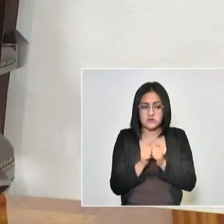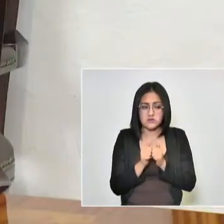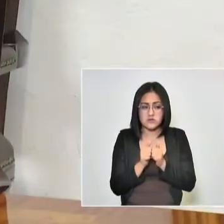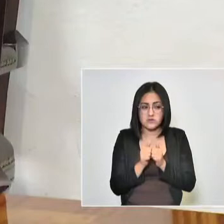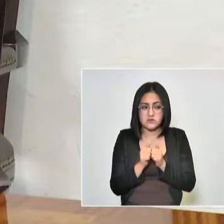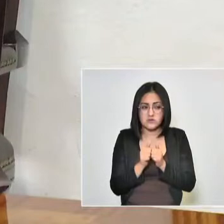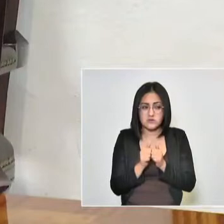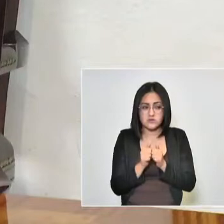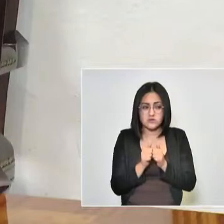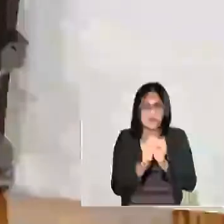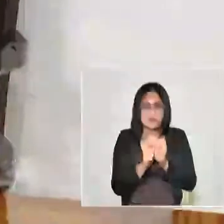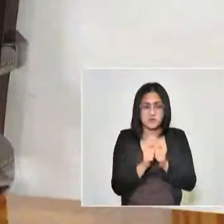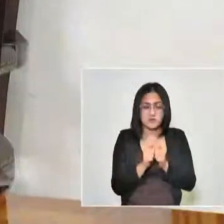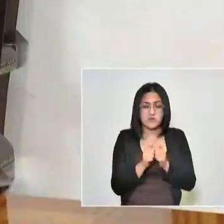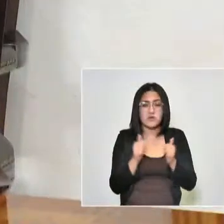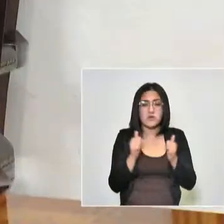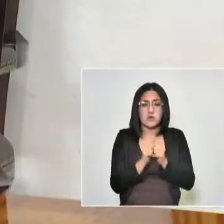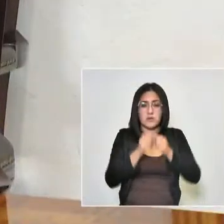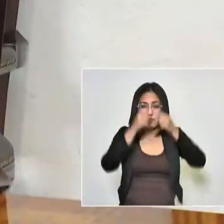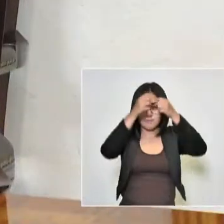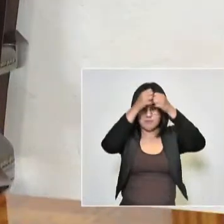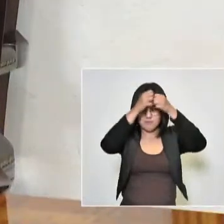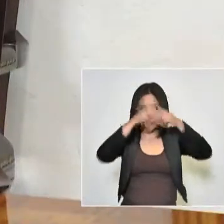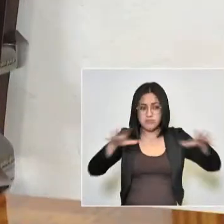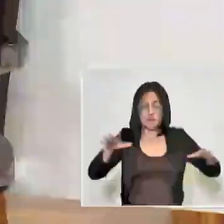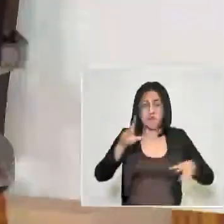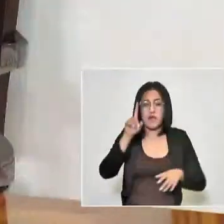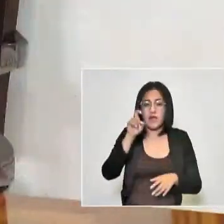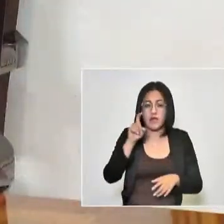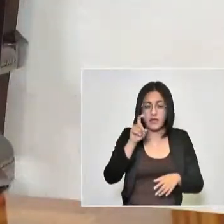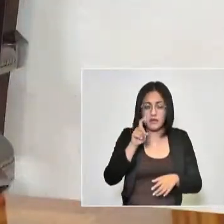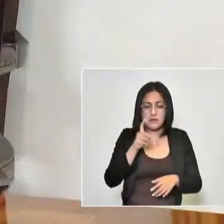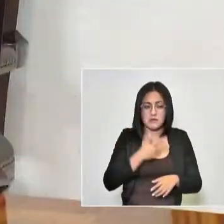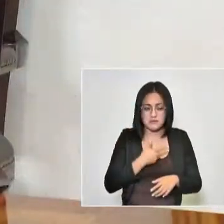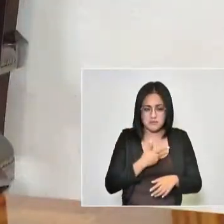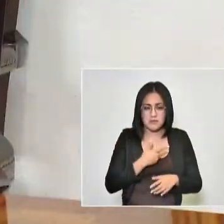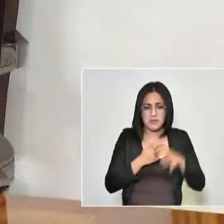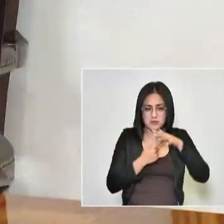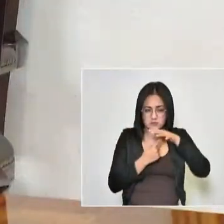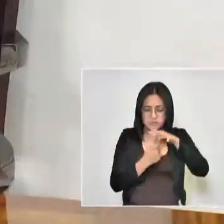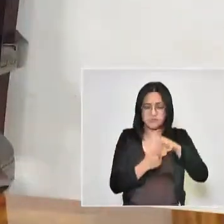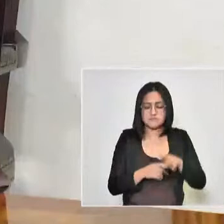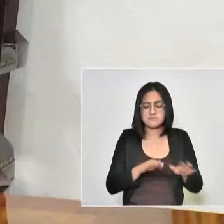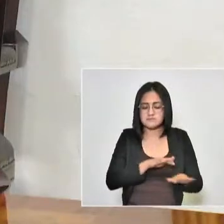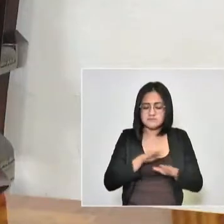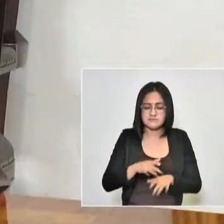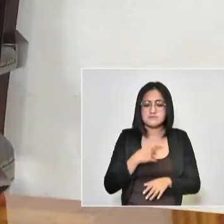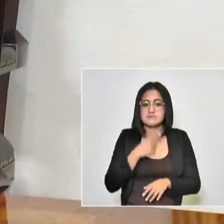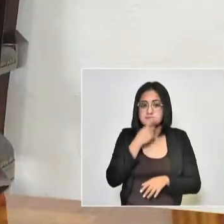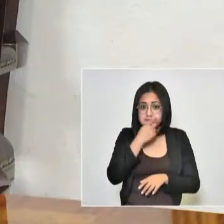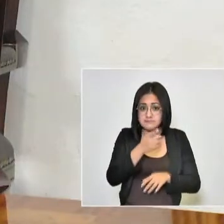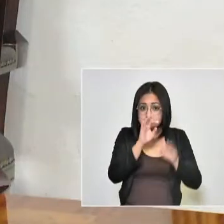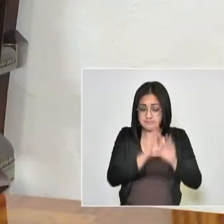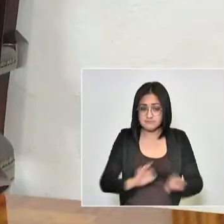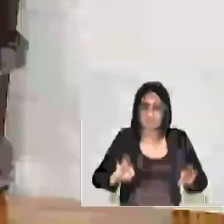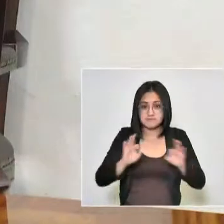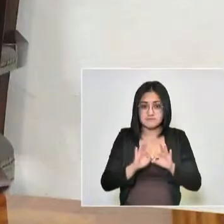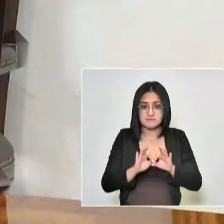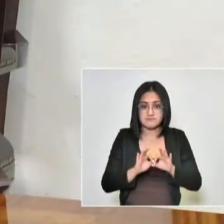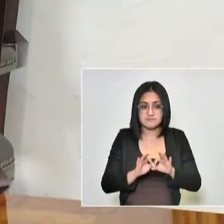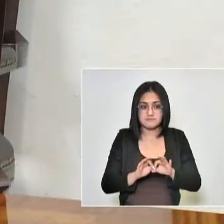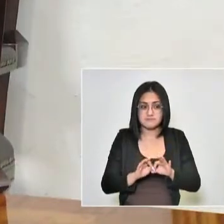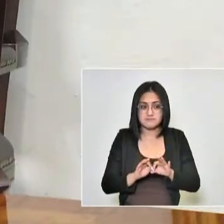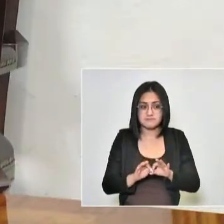con el helibalde para disponer de agua. Es muy importante señalar, gobernador, que